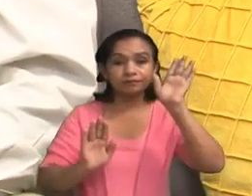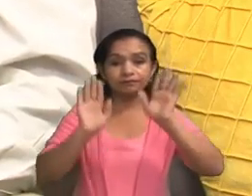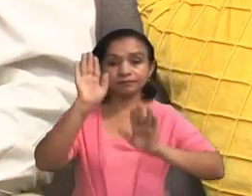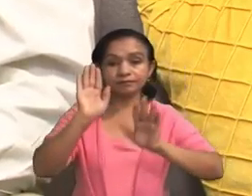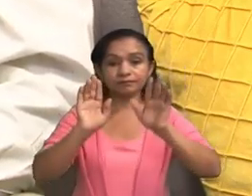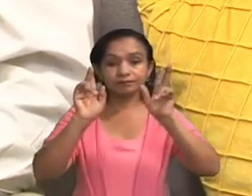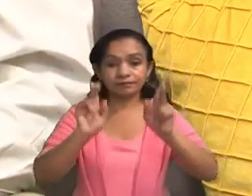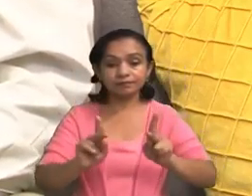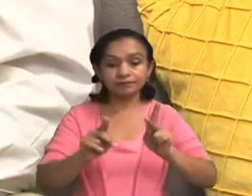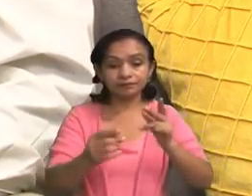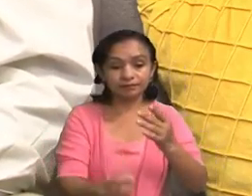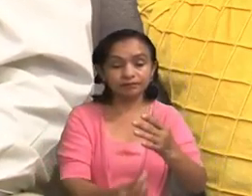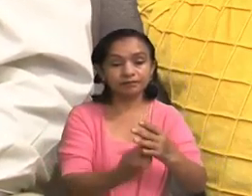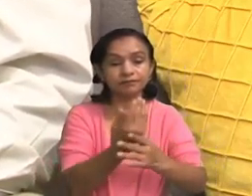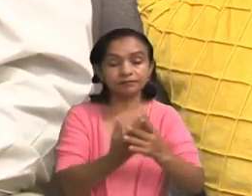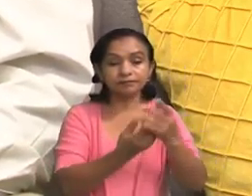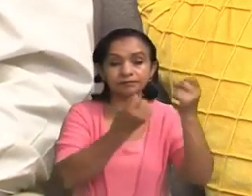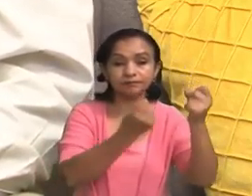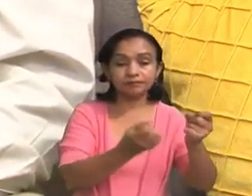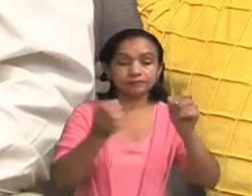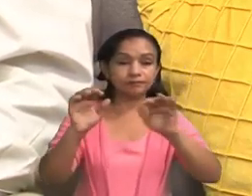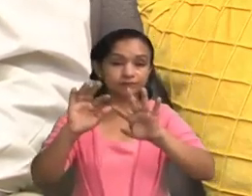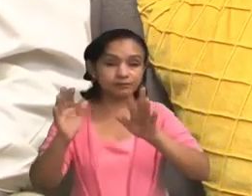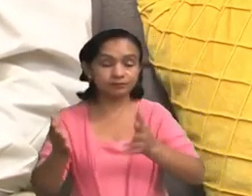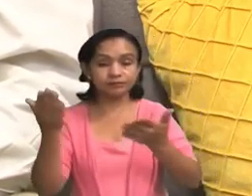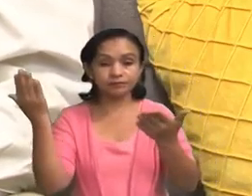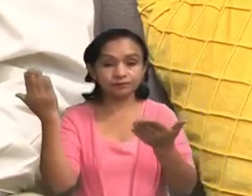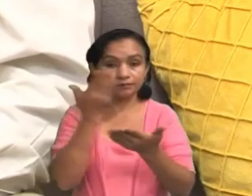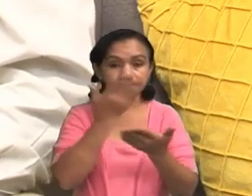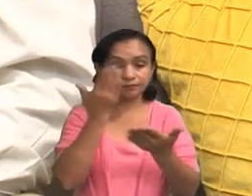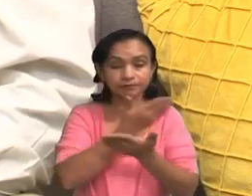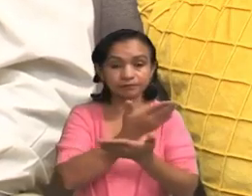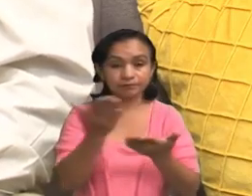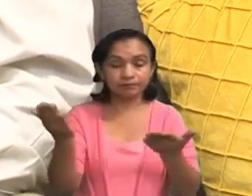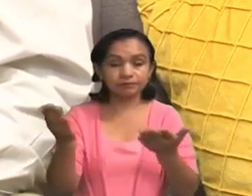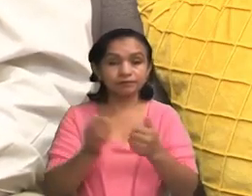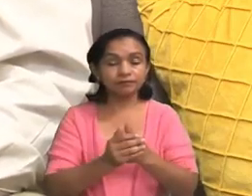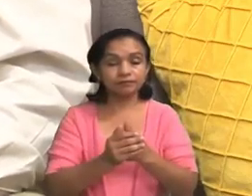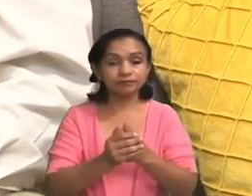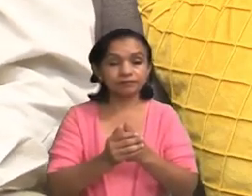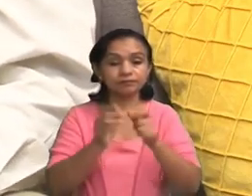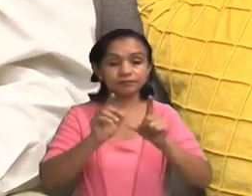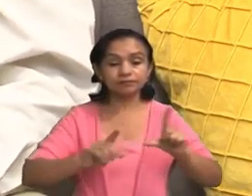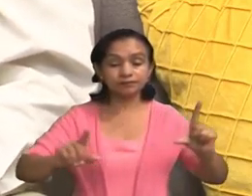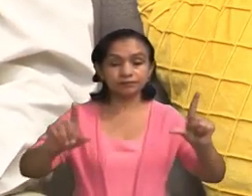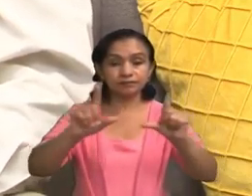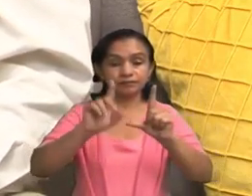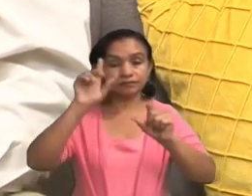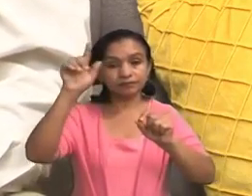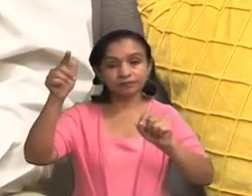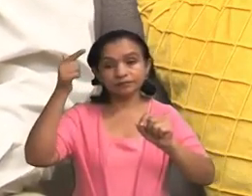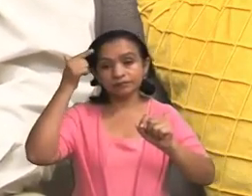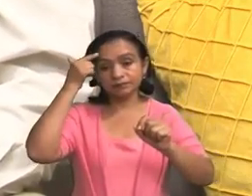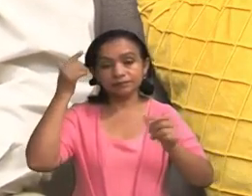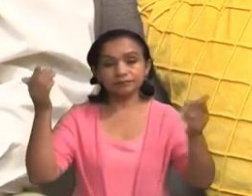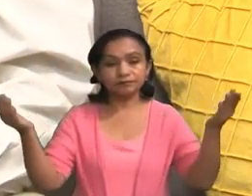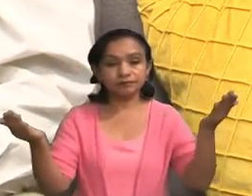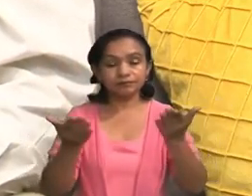los productores, de las productoras, de estudiantes, de los actores en el territorio, tanto del Estado